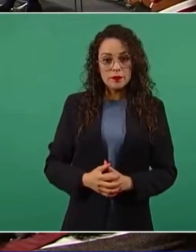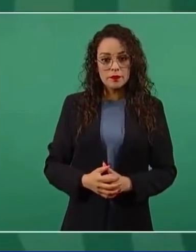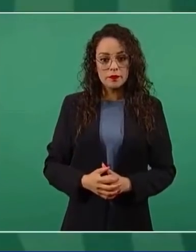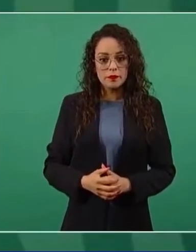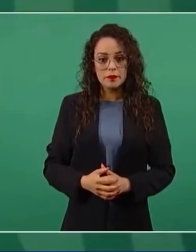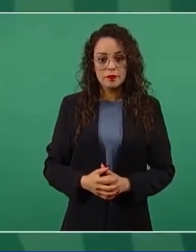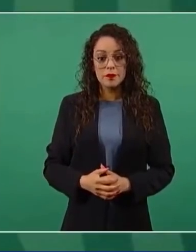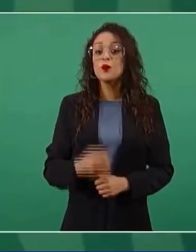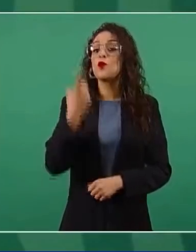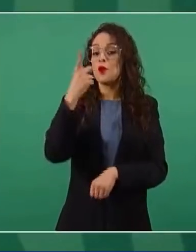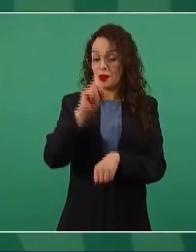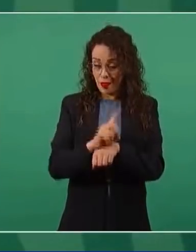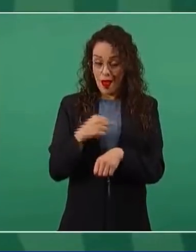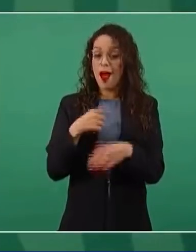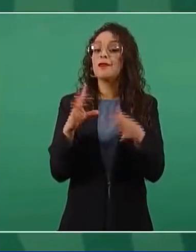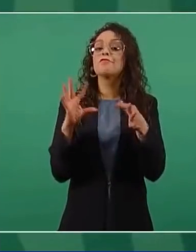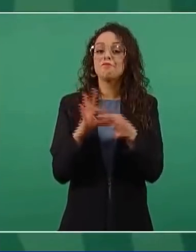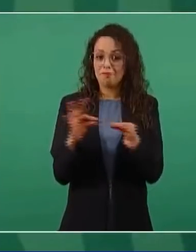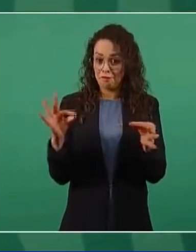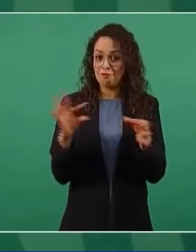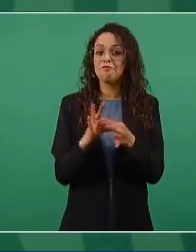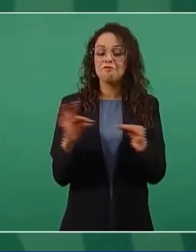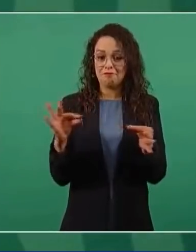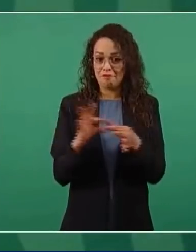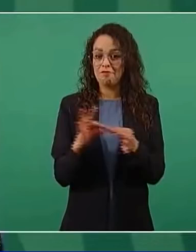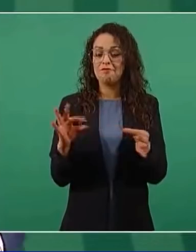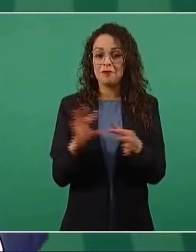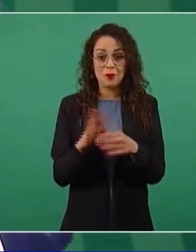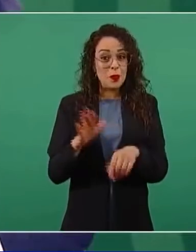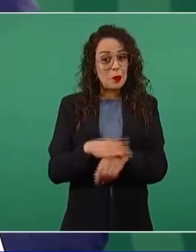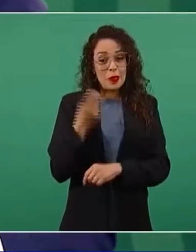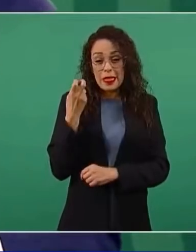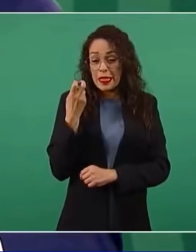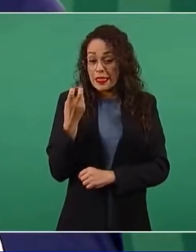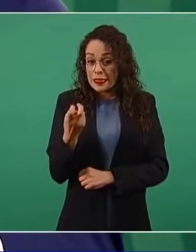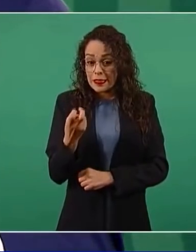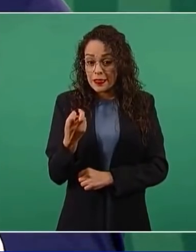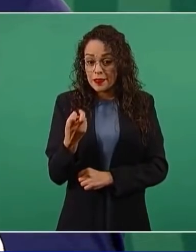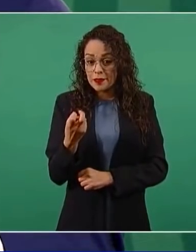Un día vamos a hablar, porque eso es igual